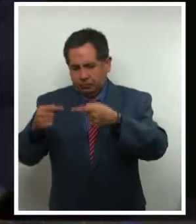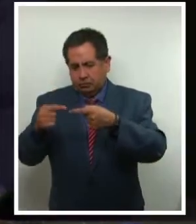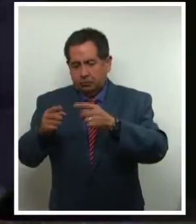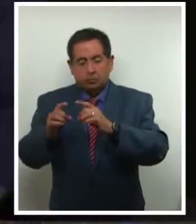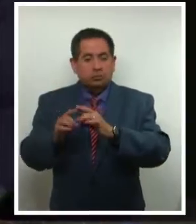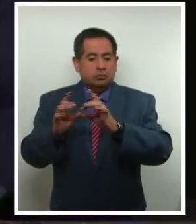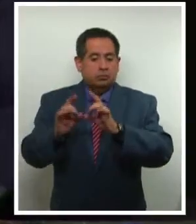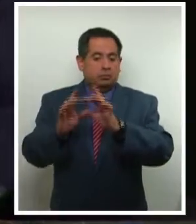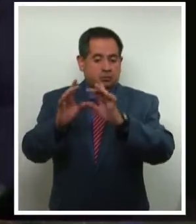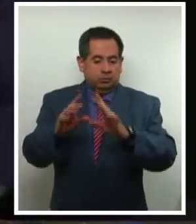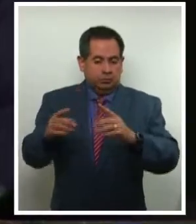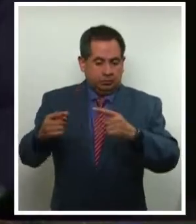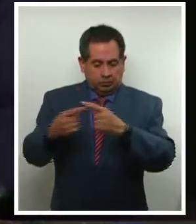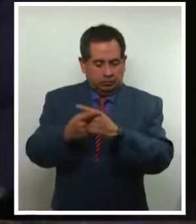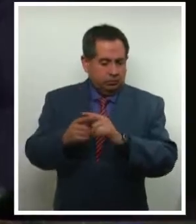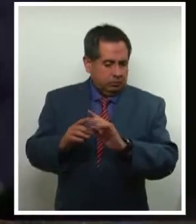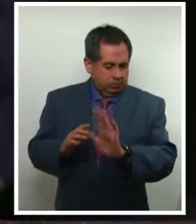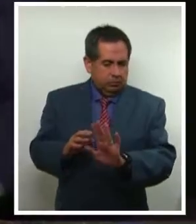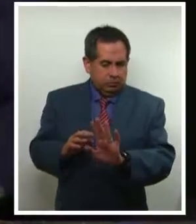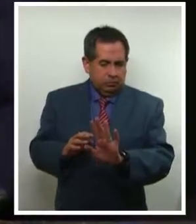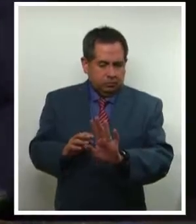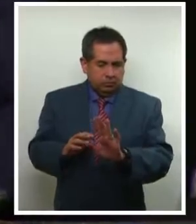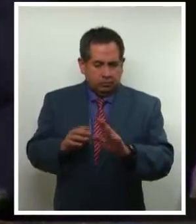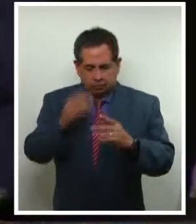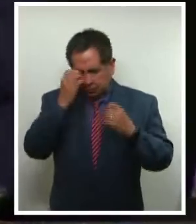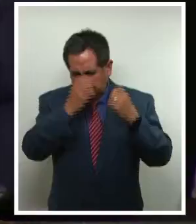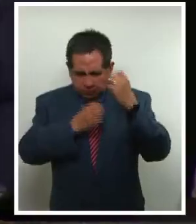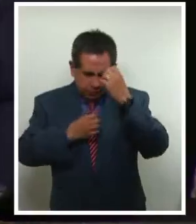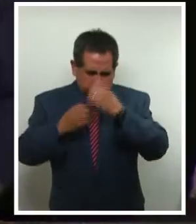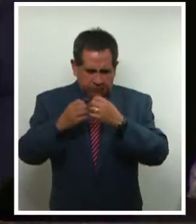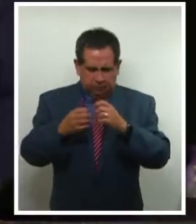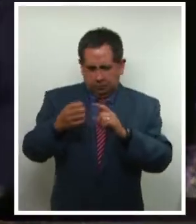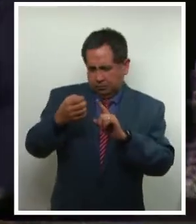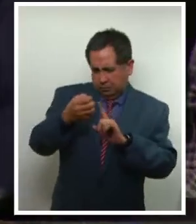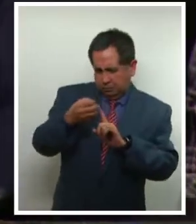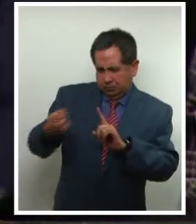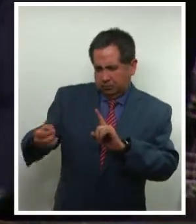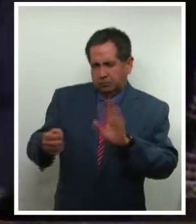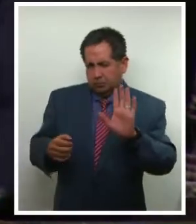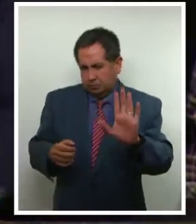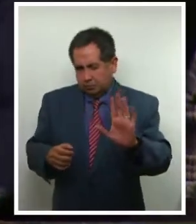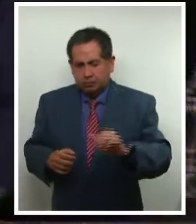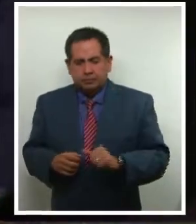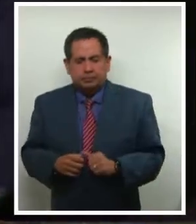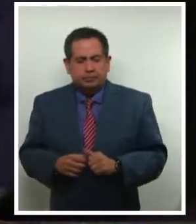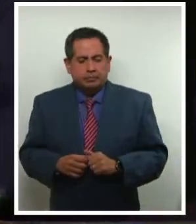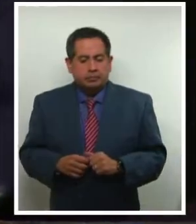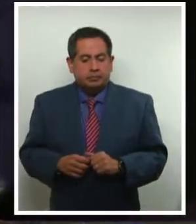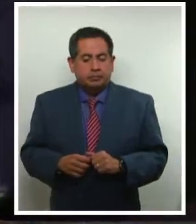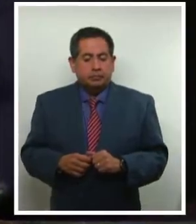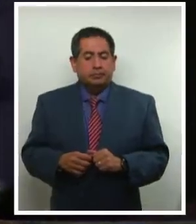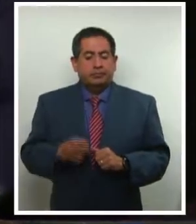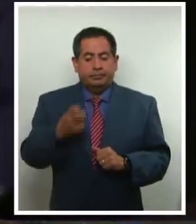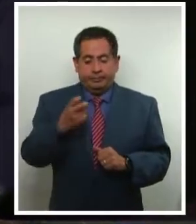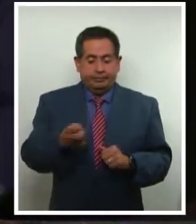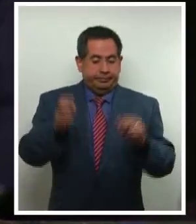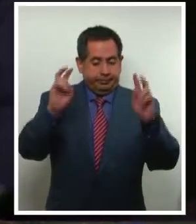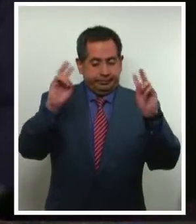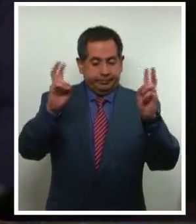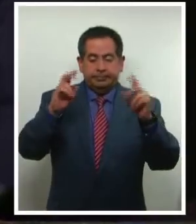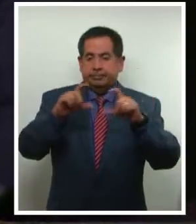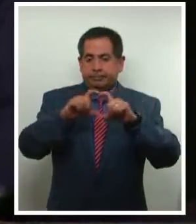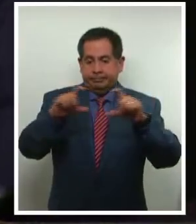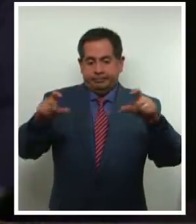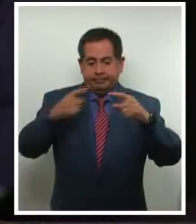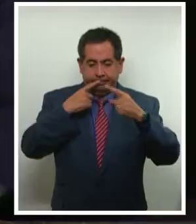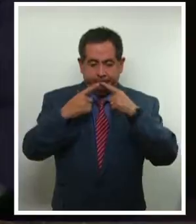pudieran derivarse de la revisión de armonización. Y que este tema ha sido